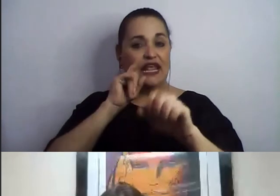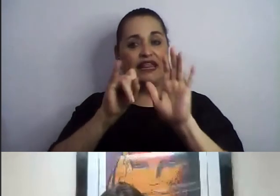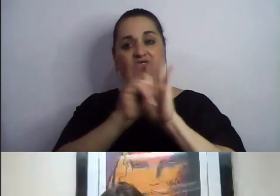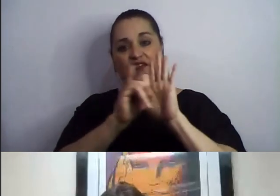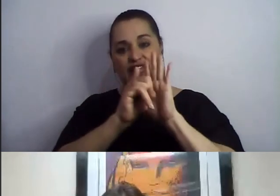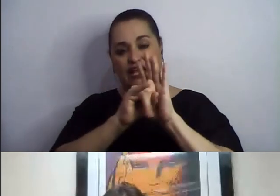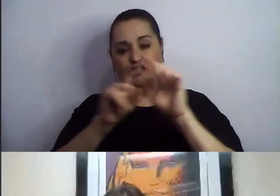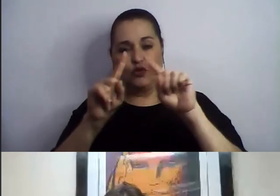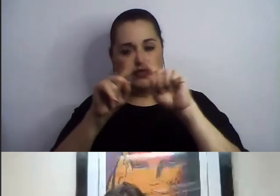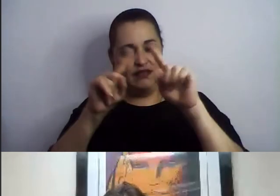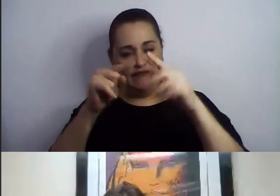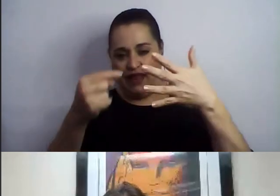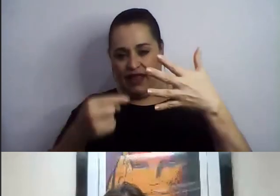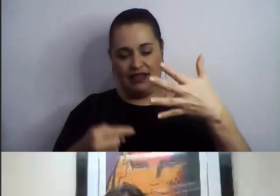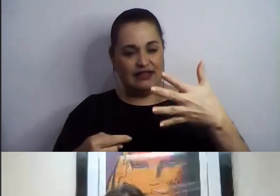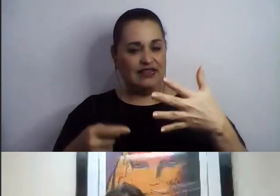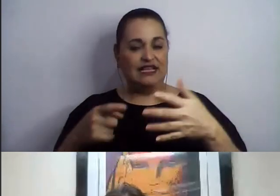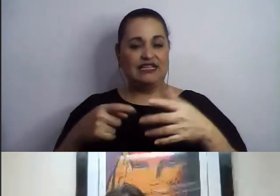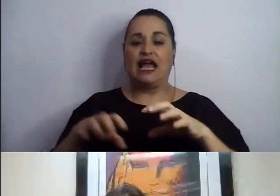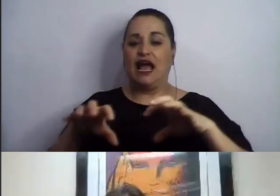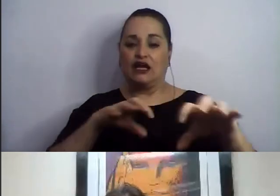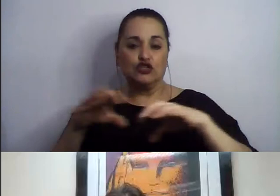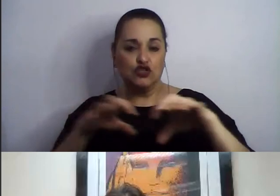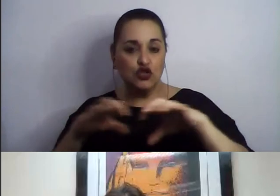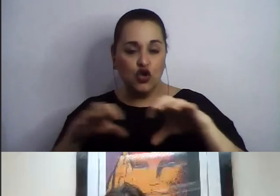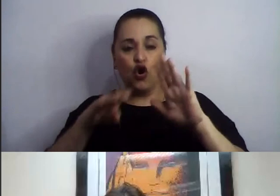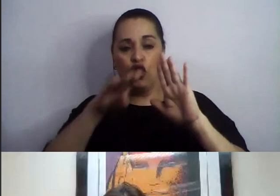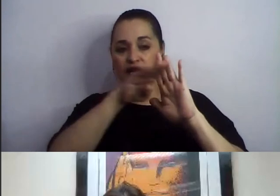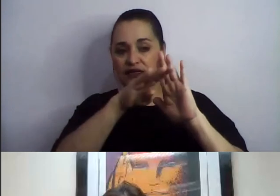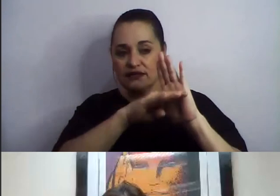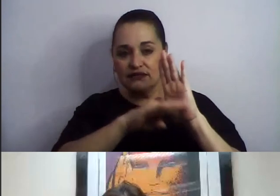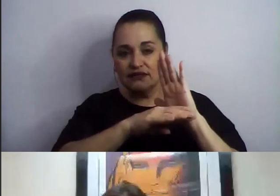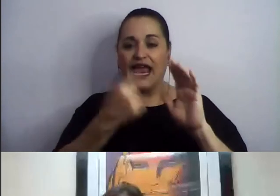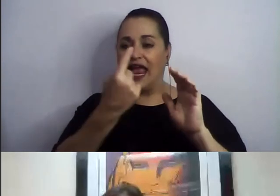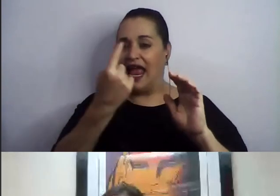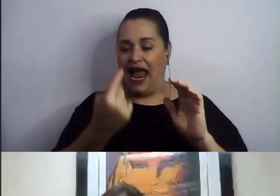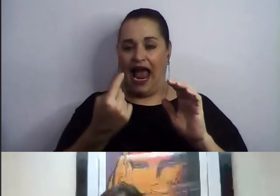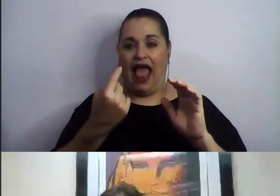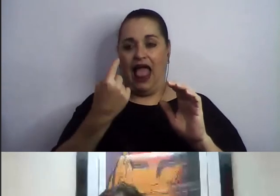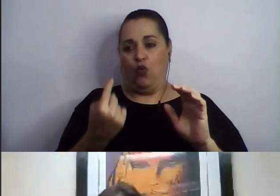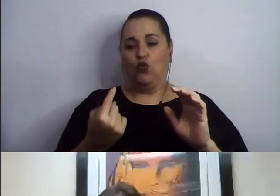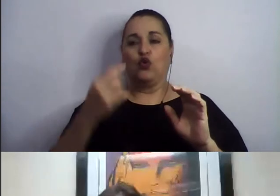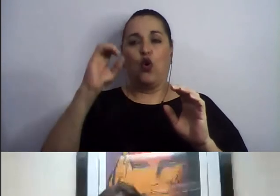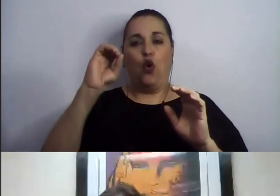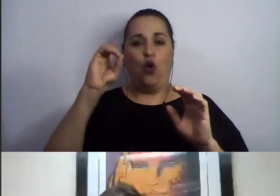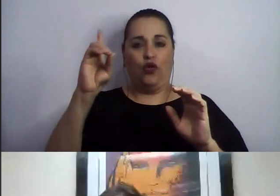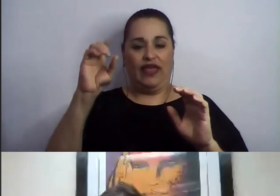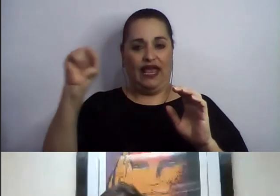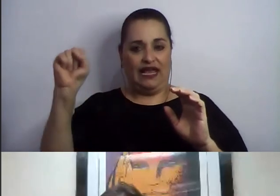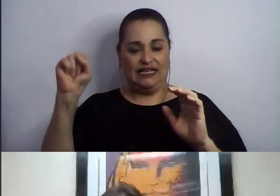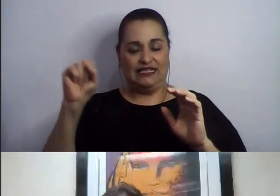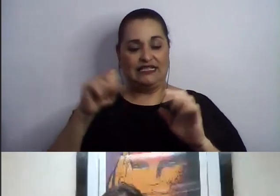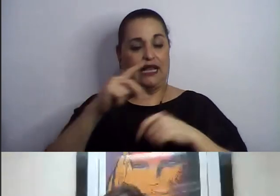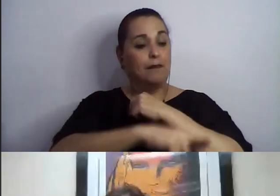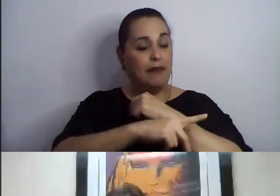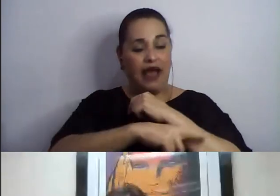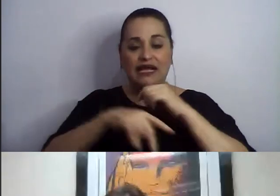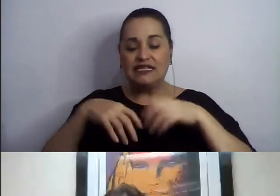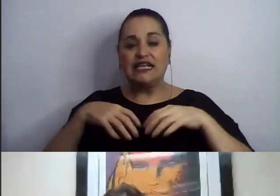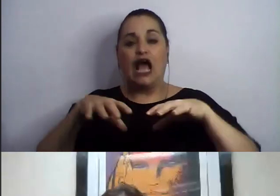de una serie de medidas de una serie de acciones en cada uno de los ODS en los que el país ha asumido un